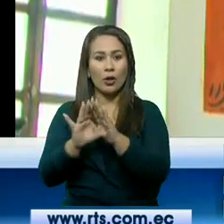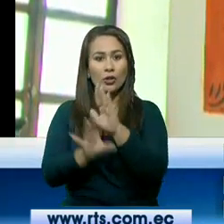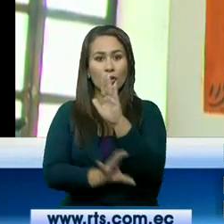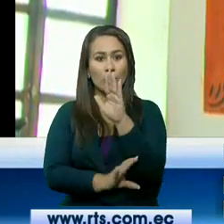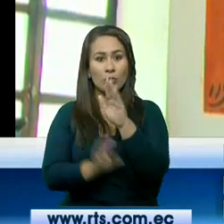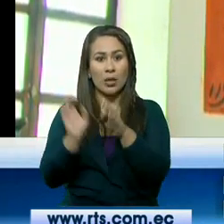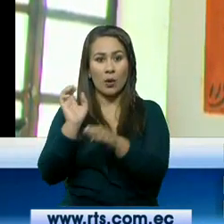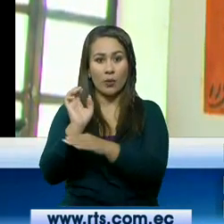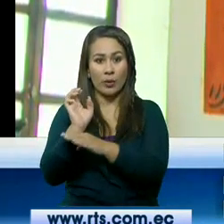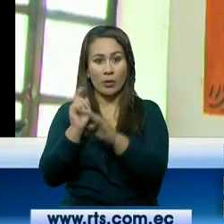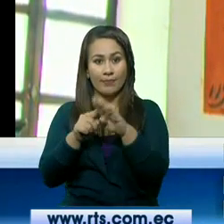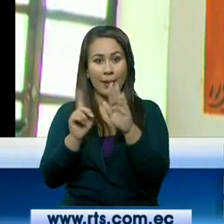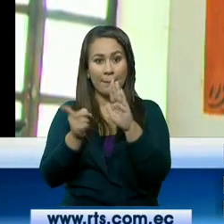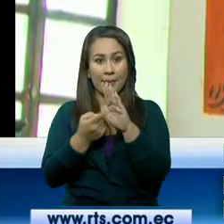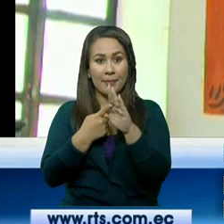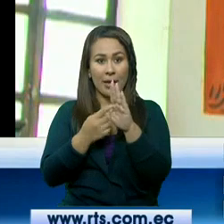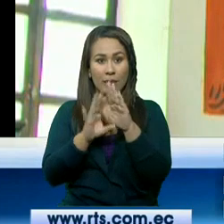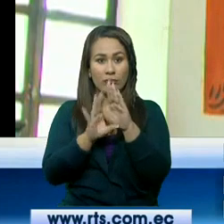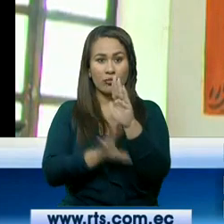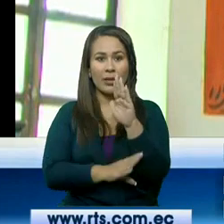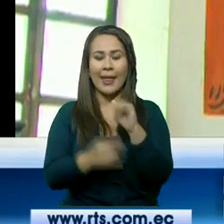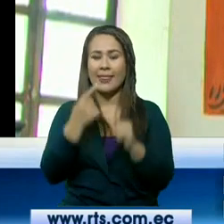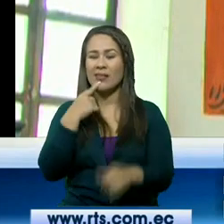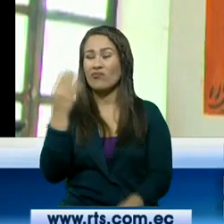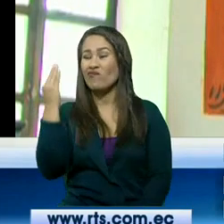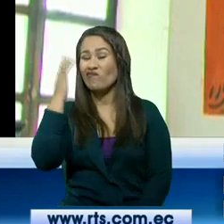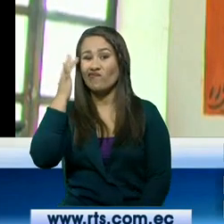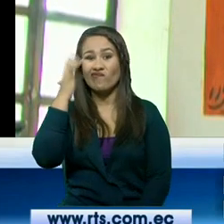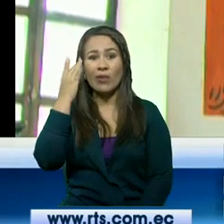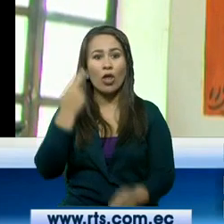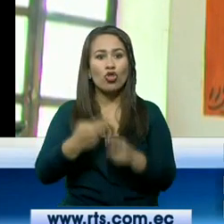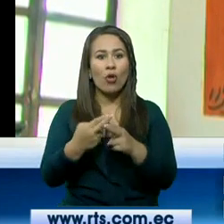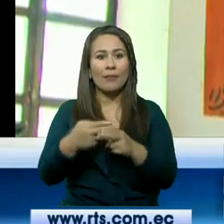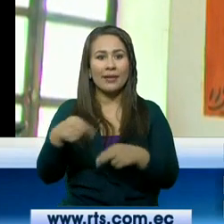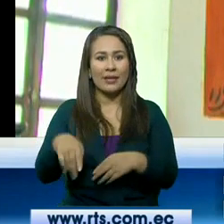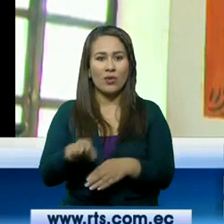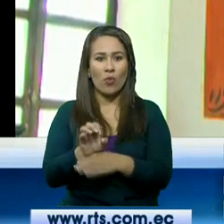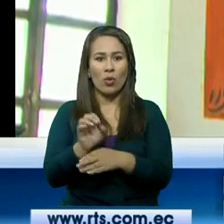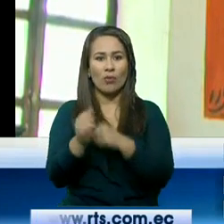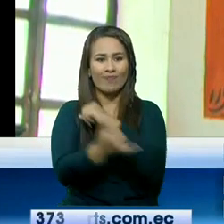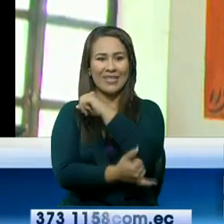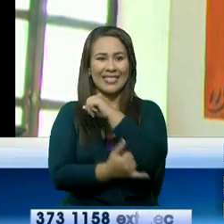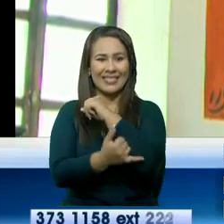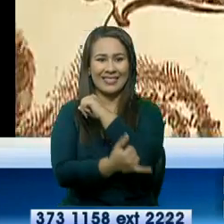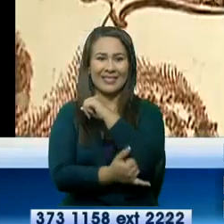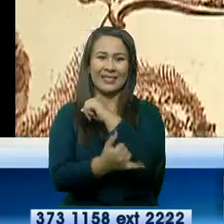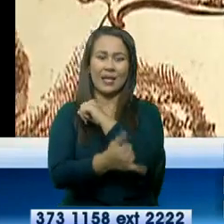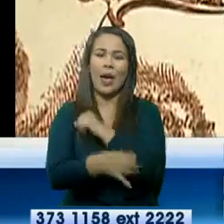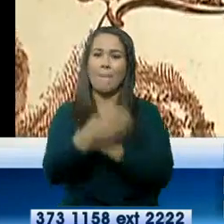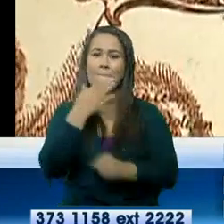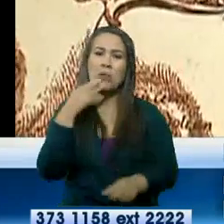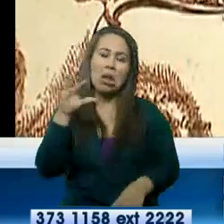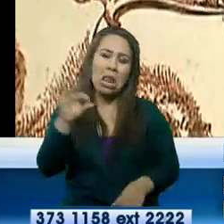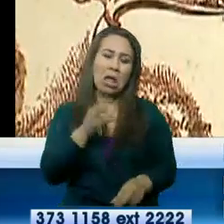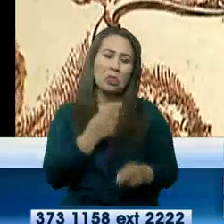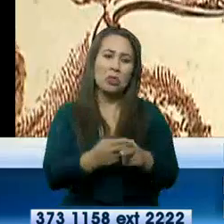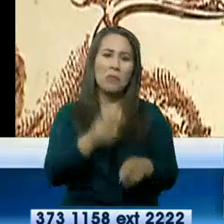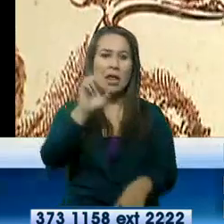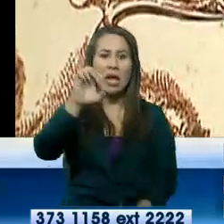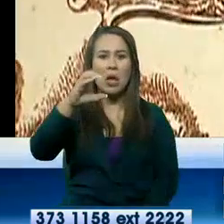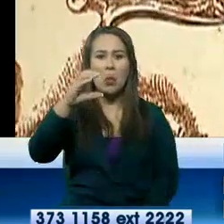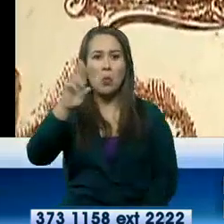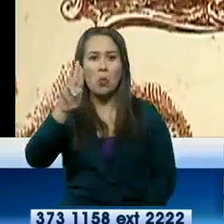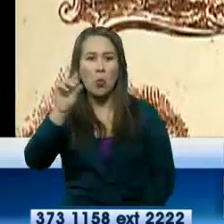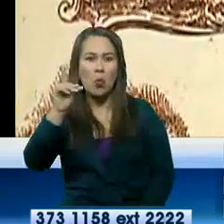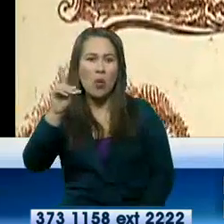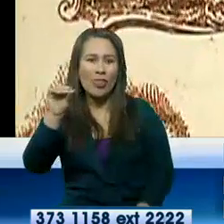Ecuador discute el nombre que debía llevar a este país, ¿no? Y se escoge el nombre de Ecuador. Pero